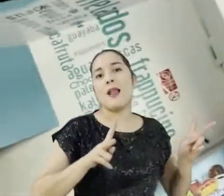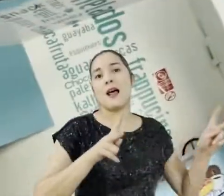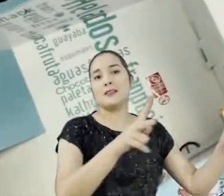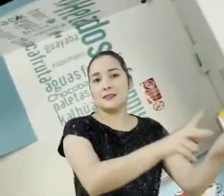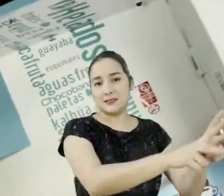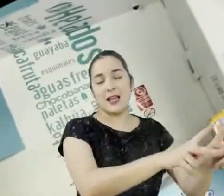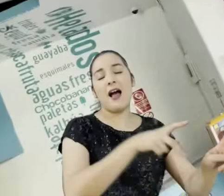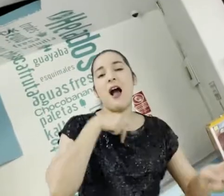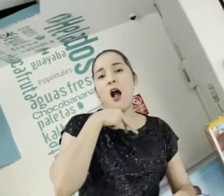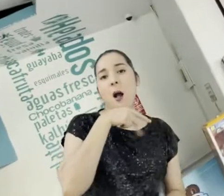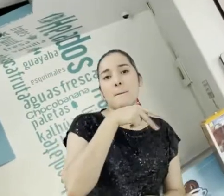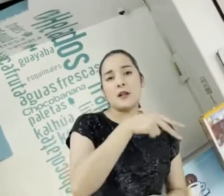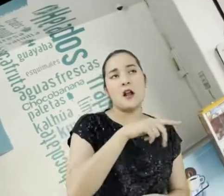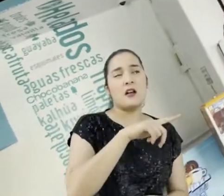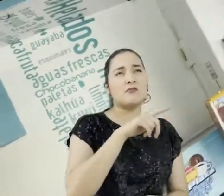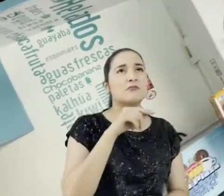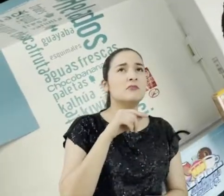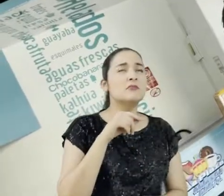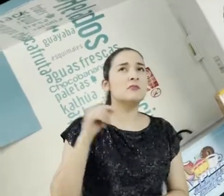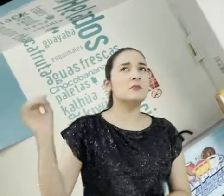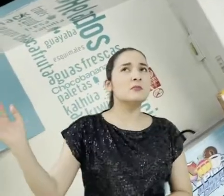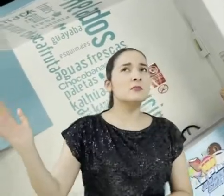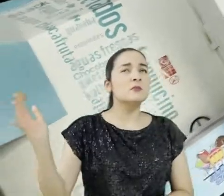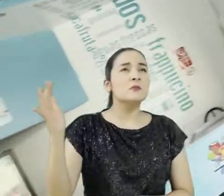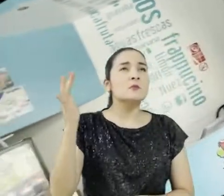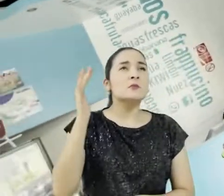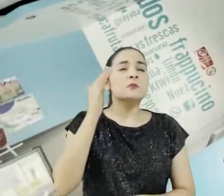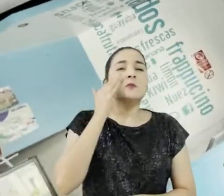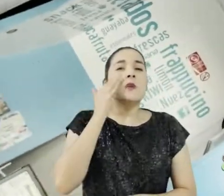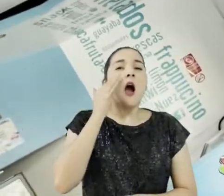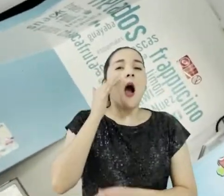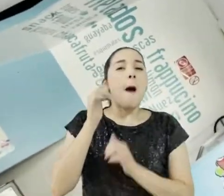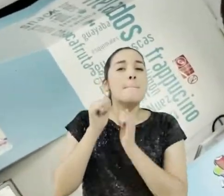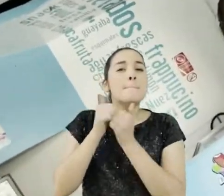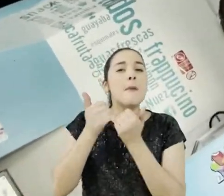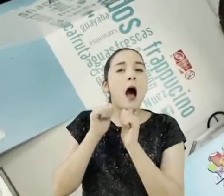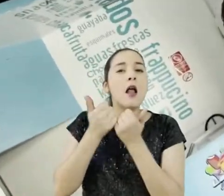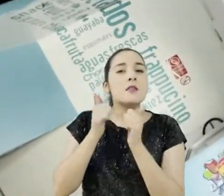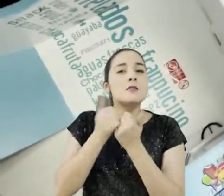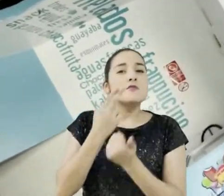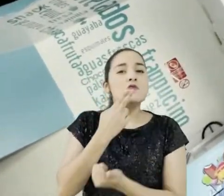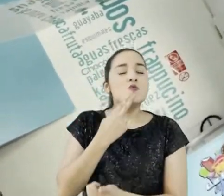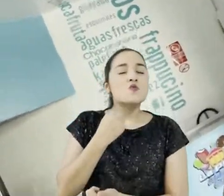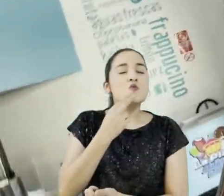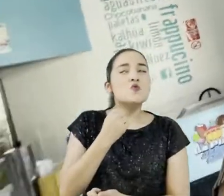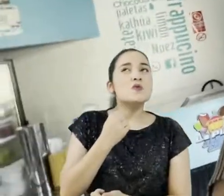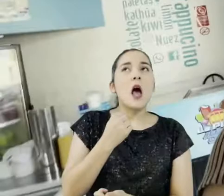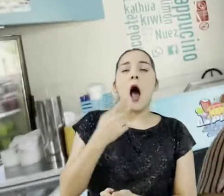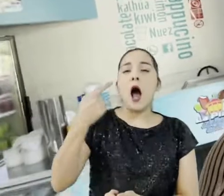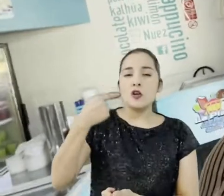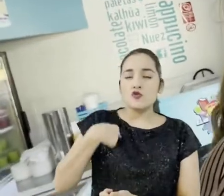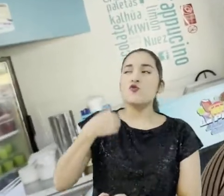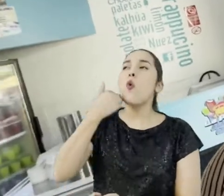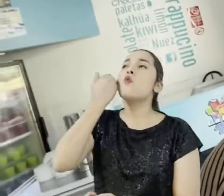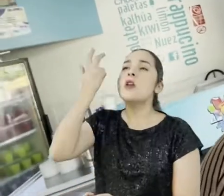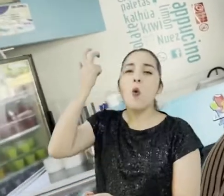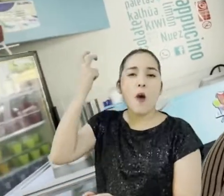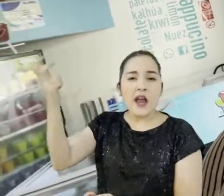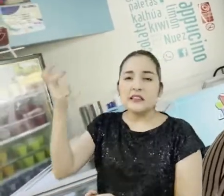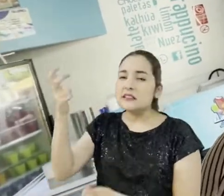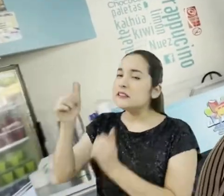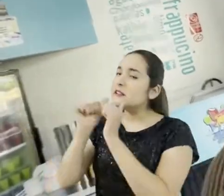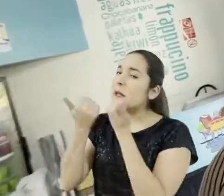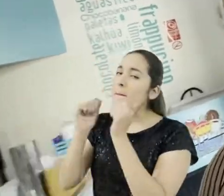se llegó el olor del pan. Y Cristian dijo, yo quiero ese pan que están horneando. Sin saber qué pan era, si era